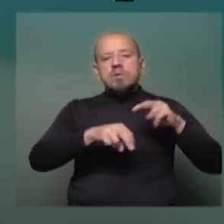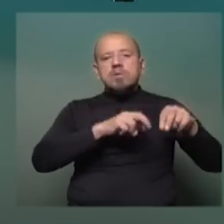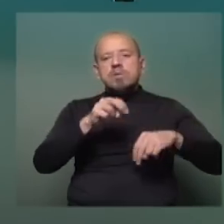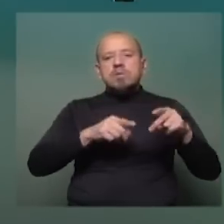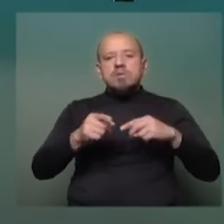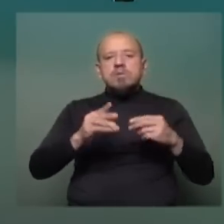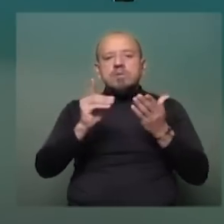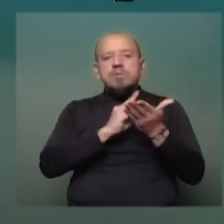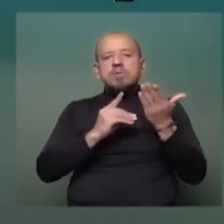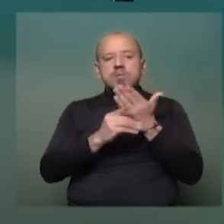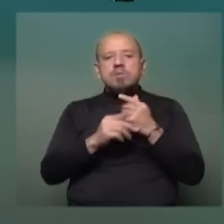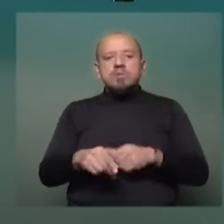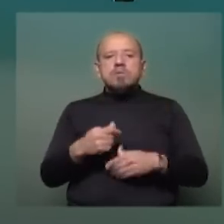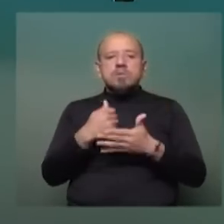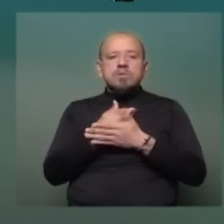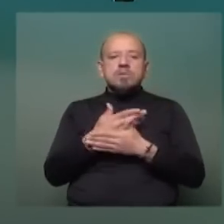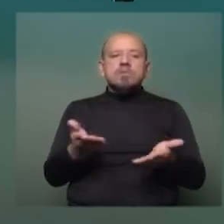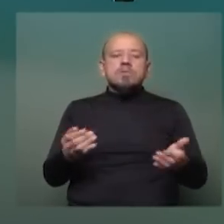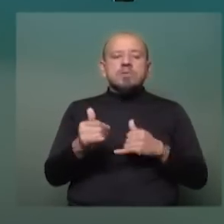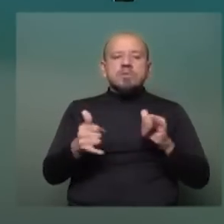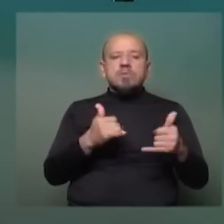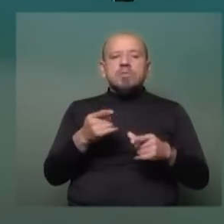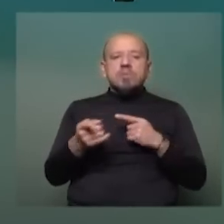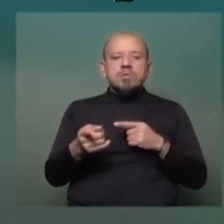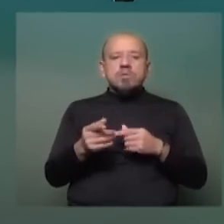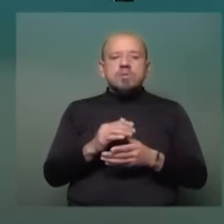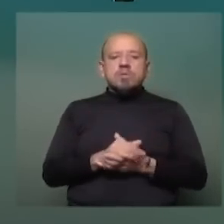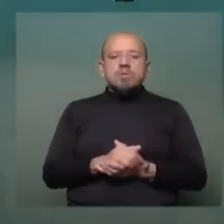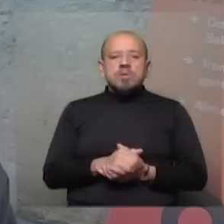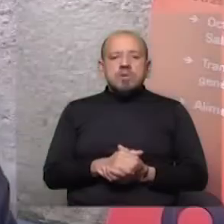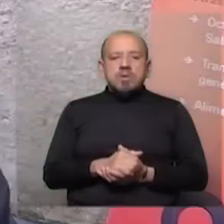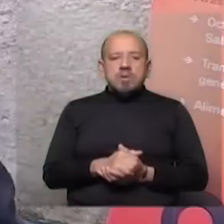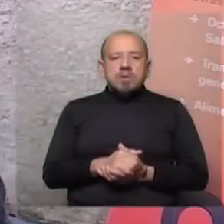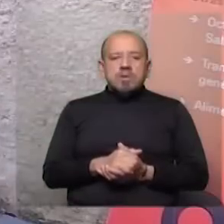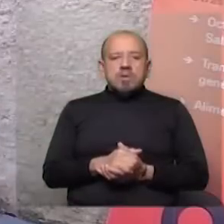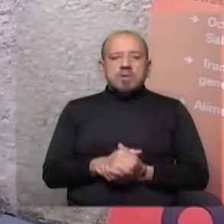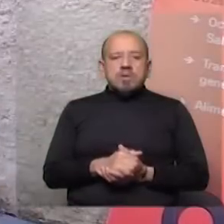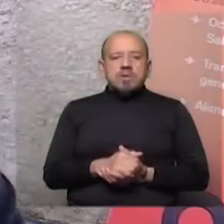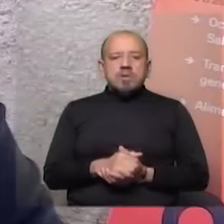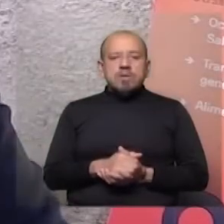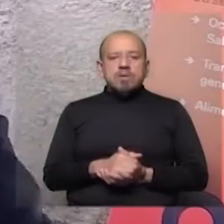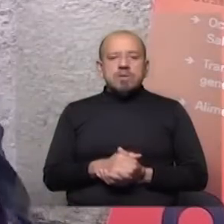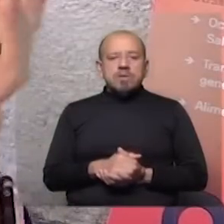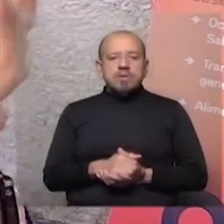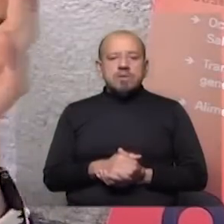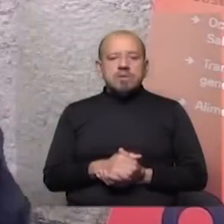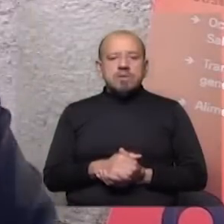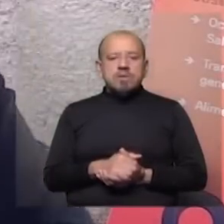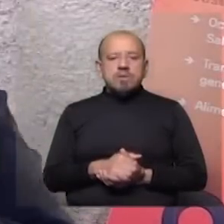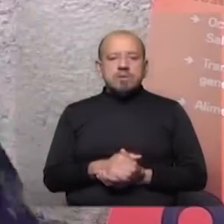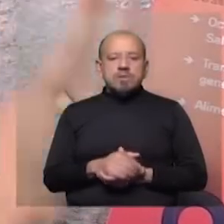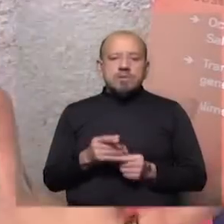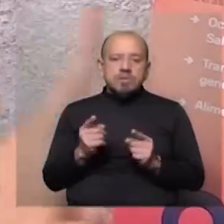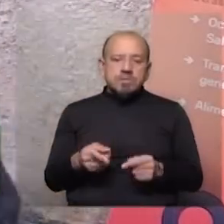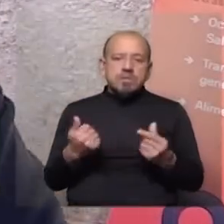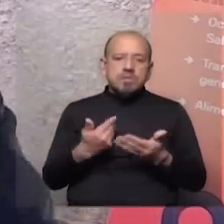el proyecto ciencia viva expondrá una muestra de juegos vinculada a la temática est esta muestra es es para